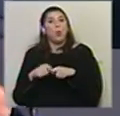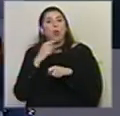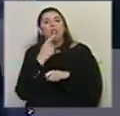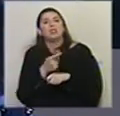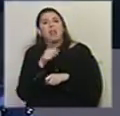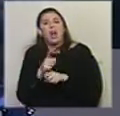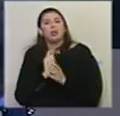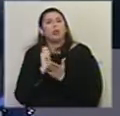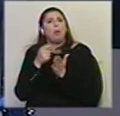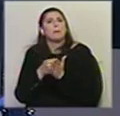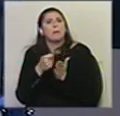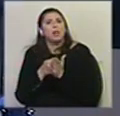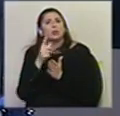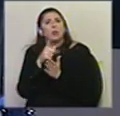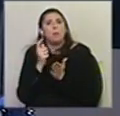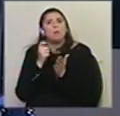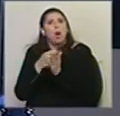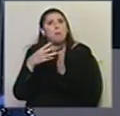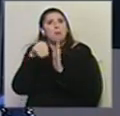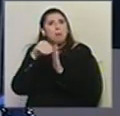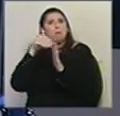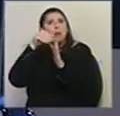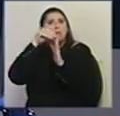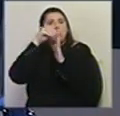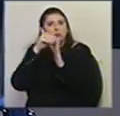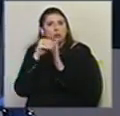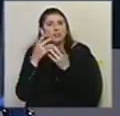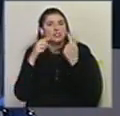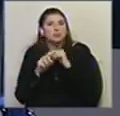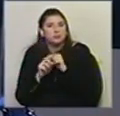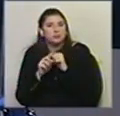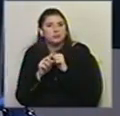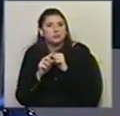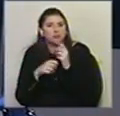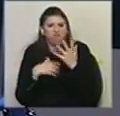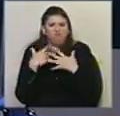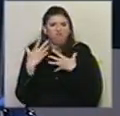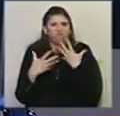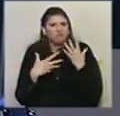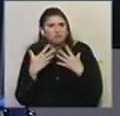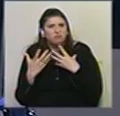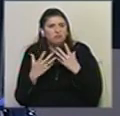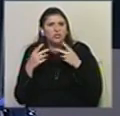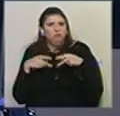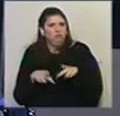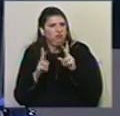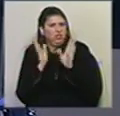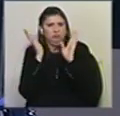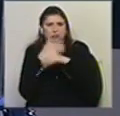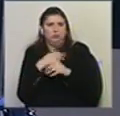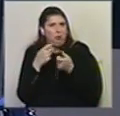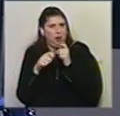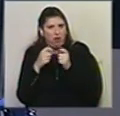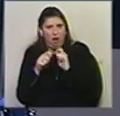pone una prima mayor, le doy más. Y generamos una especie de diabólico mecanismo de mercado que